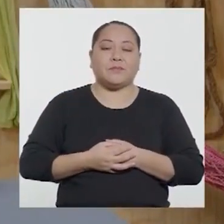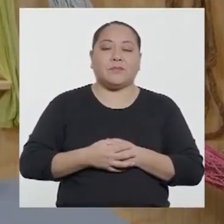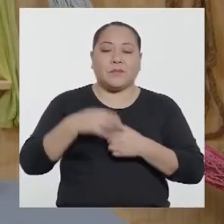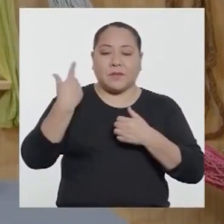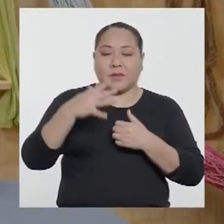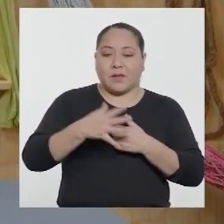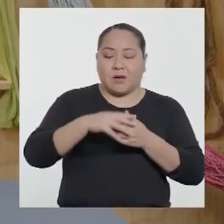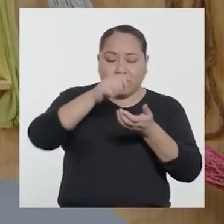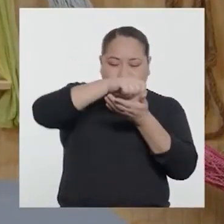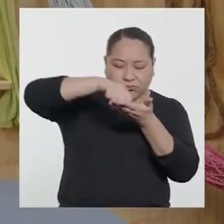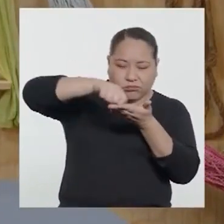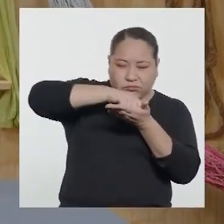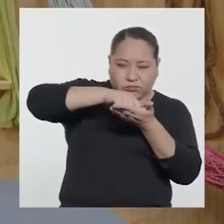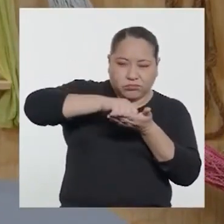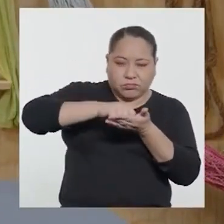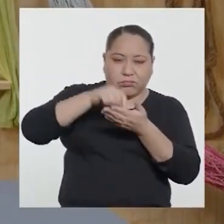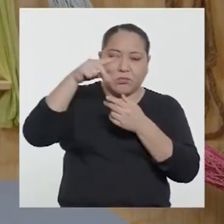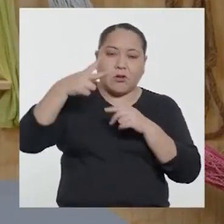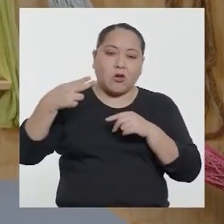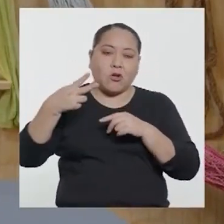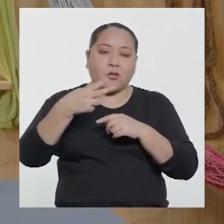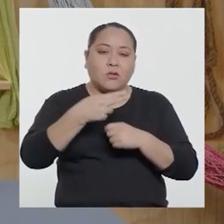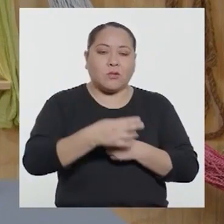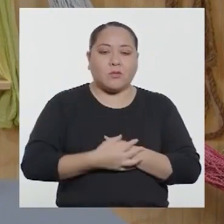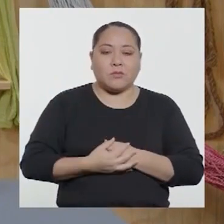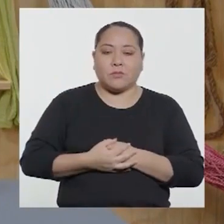Una vez que hemos marcado, procedemos a cortar.